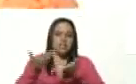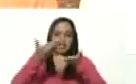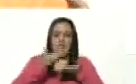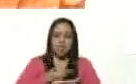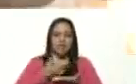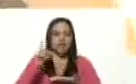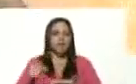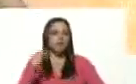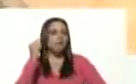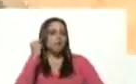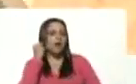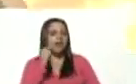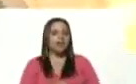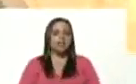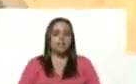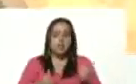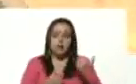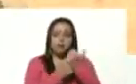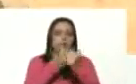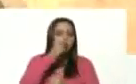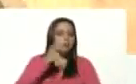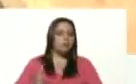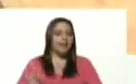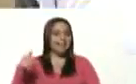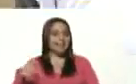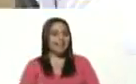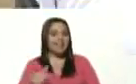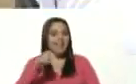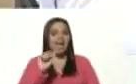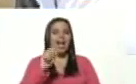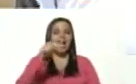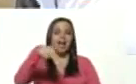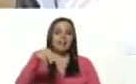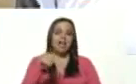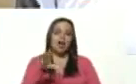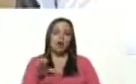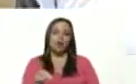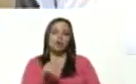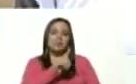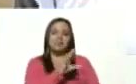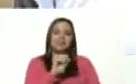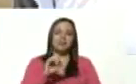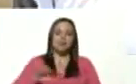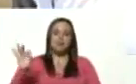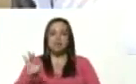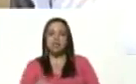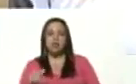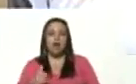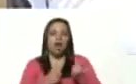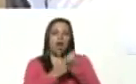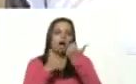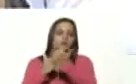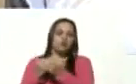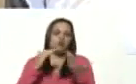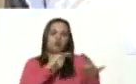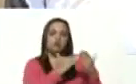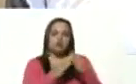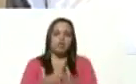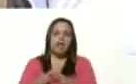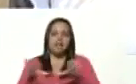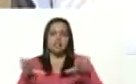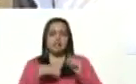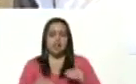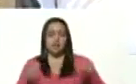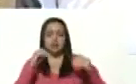las mujeres, en el poder popular. ANACO es territorio 100% comuna. Estamos cumpliendo el legado del comandante Chávez.